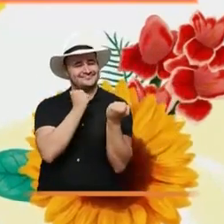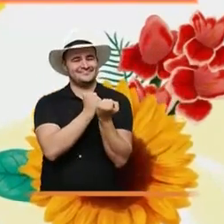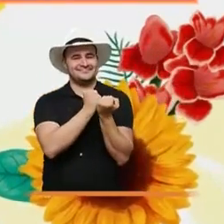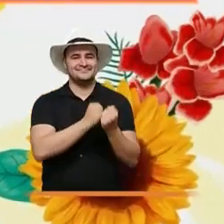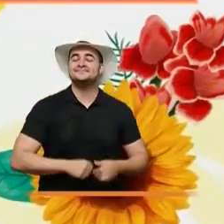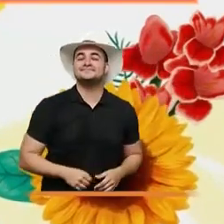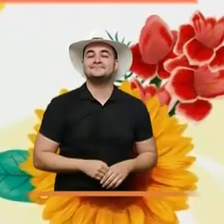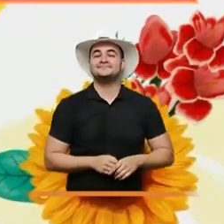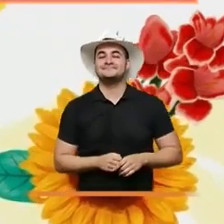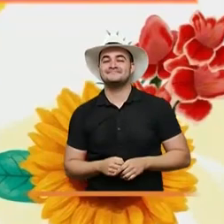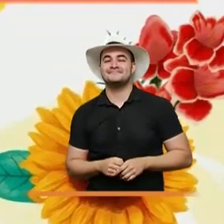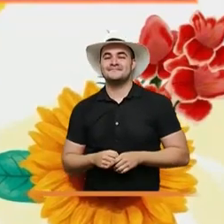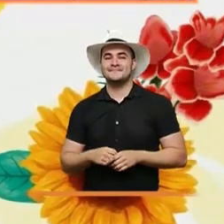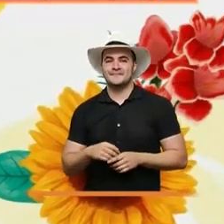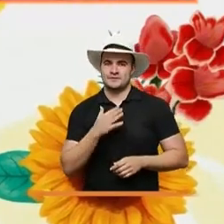viendo